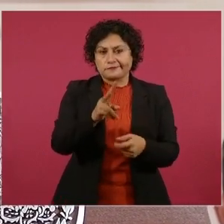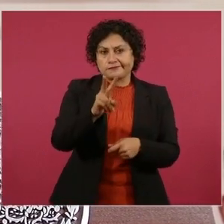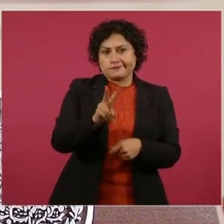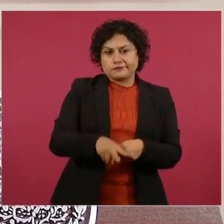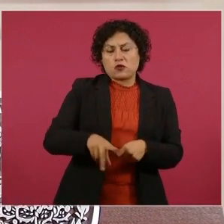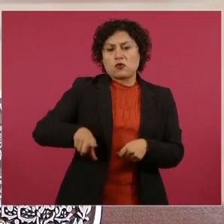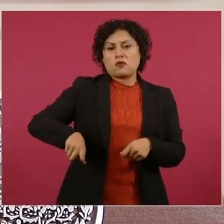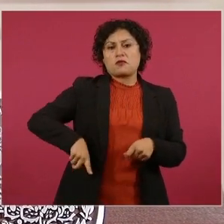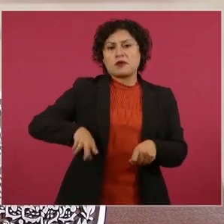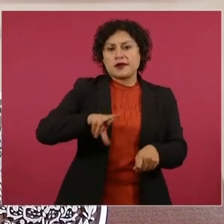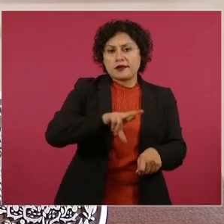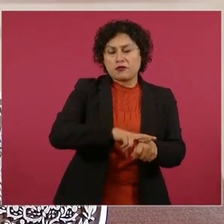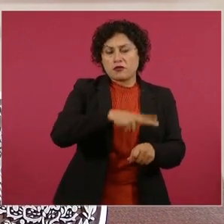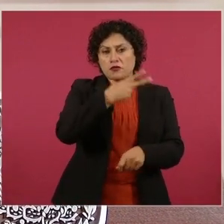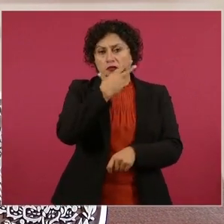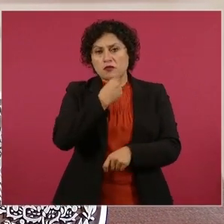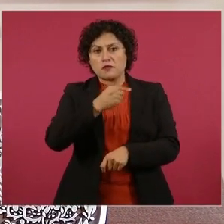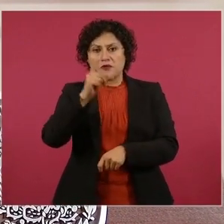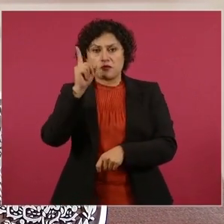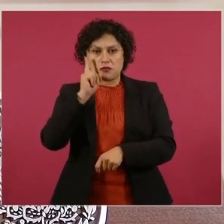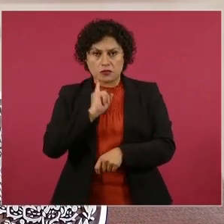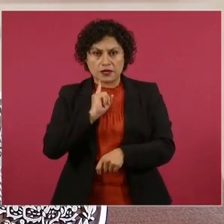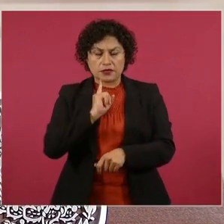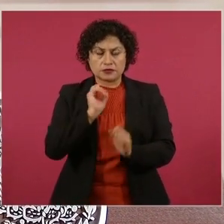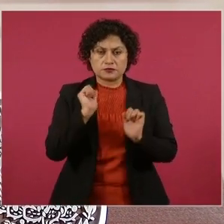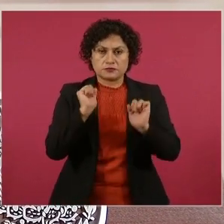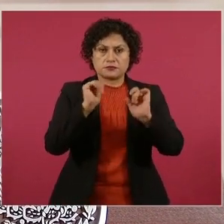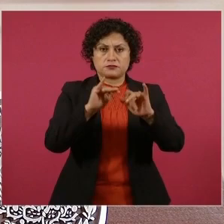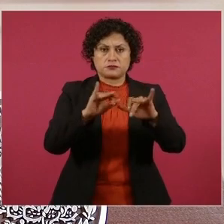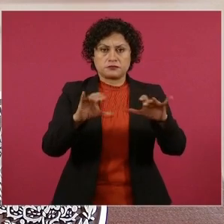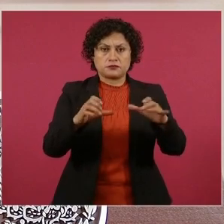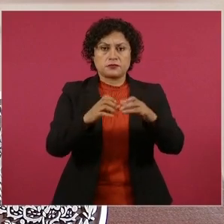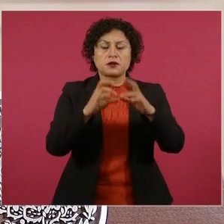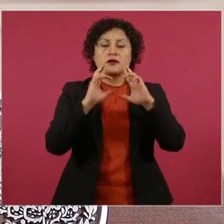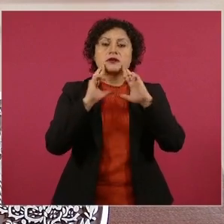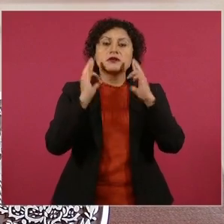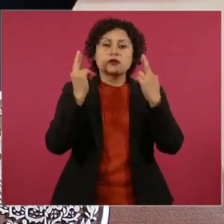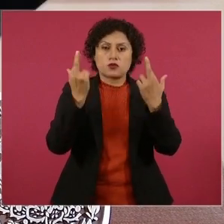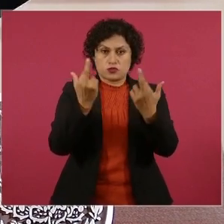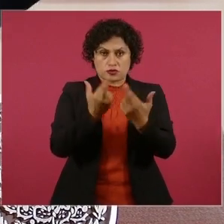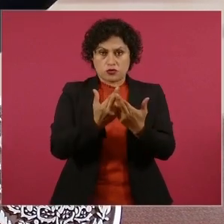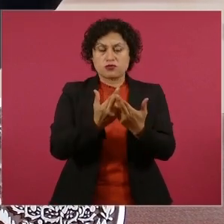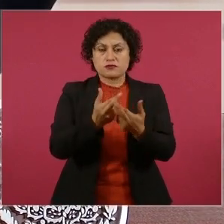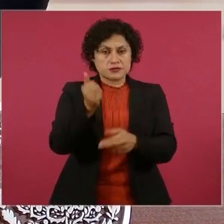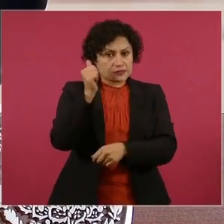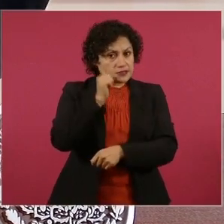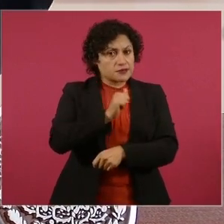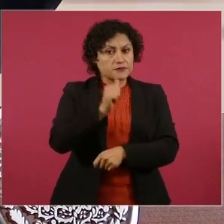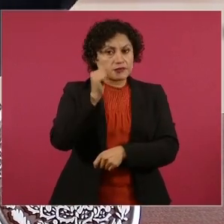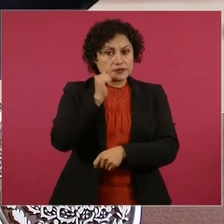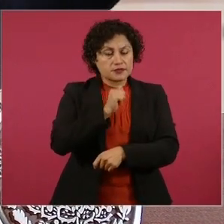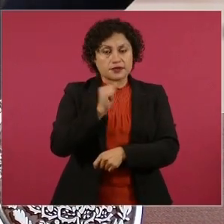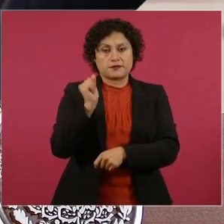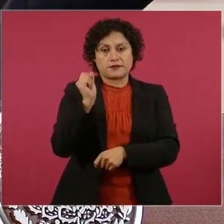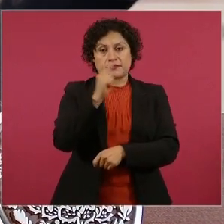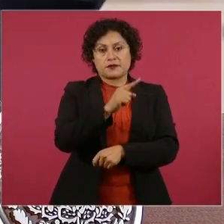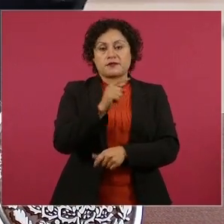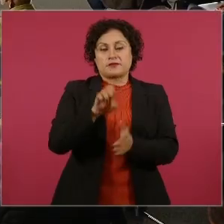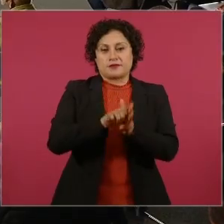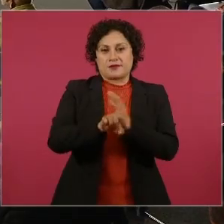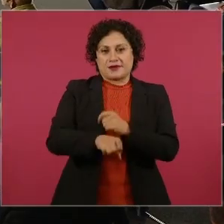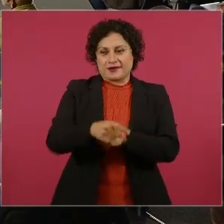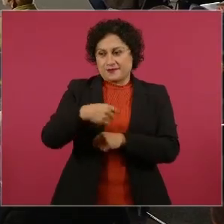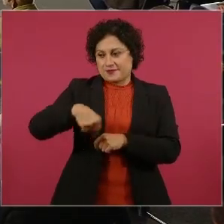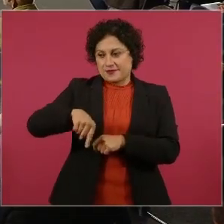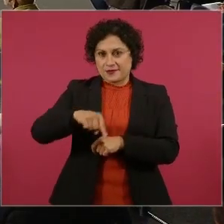todas las mañanas a las reuniones de seguridad así como hacemos nosotros aquí la reunión